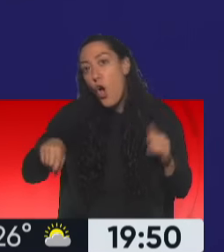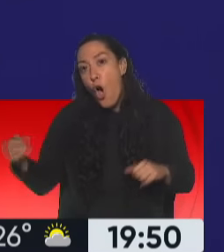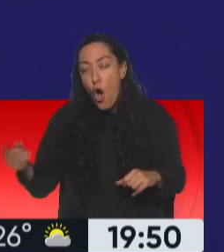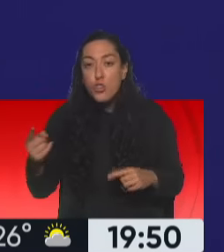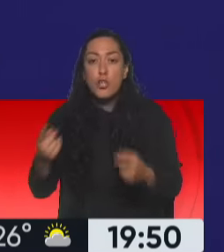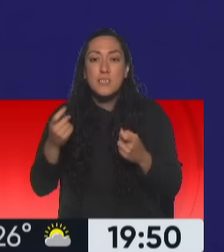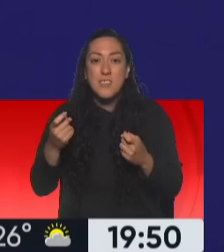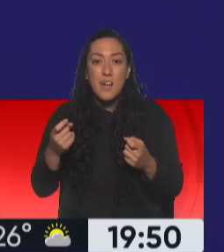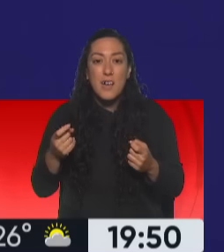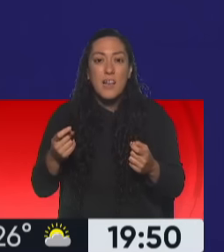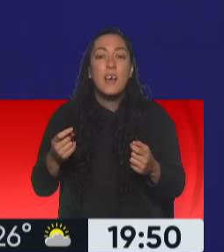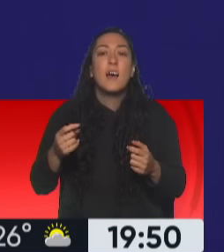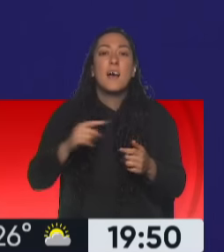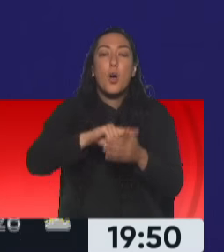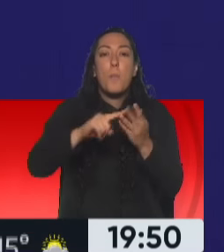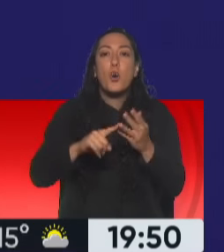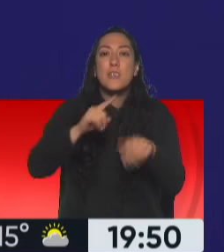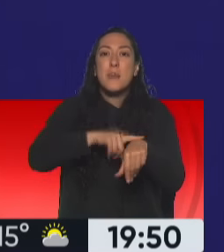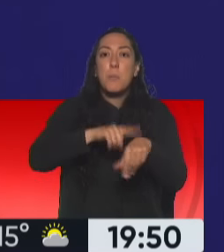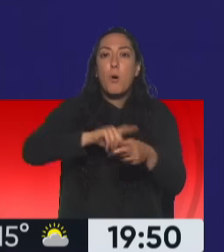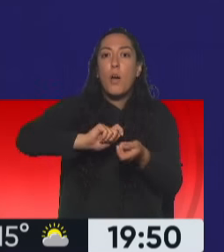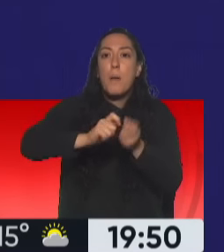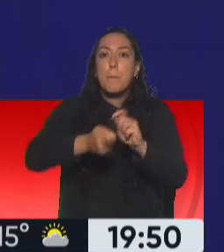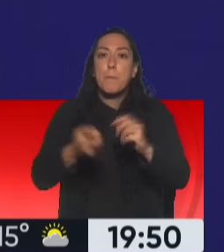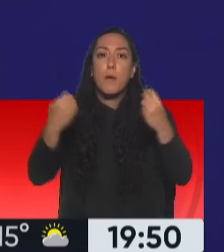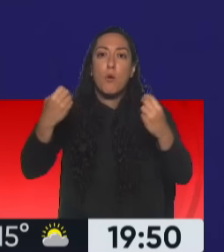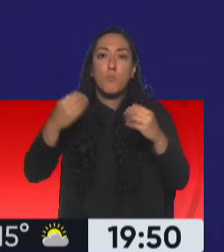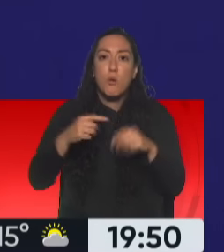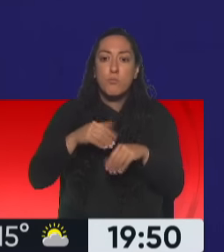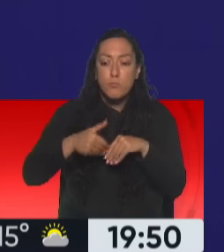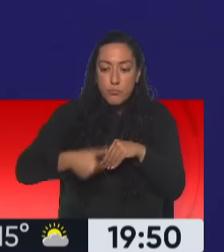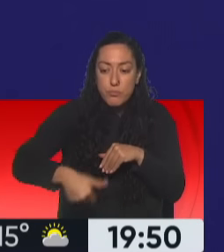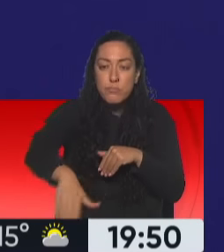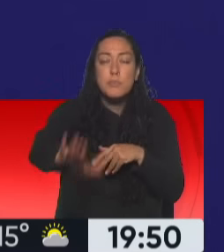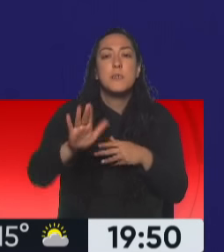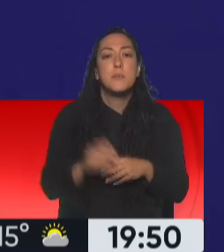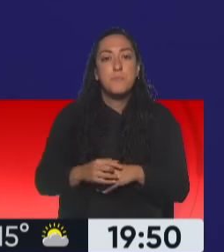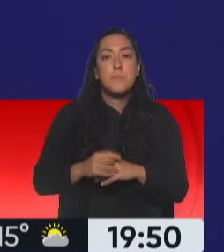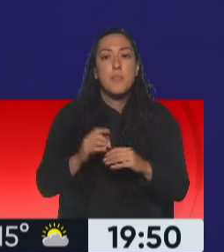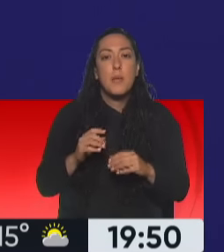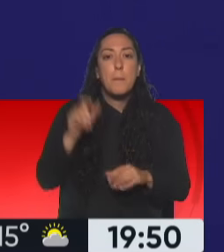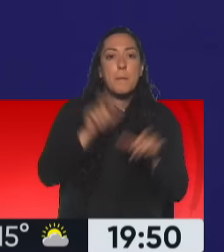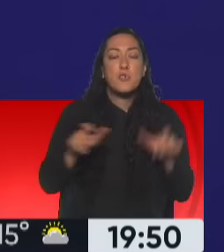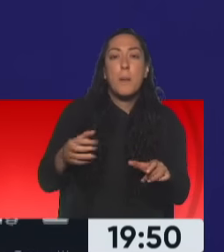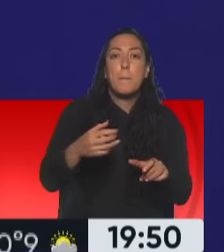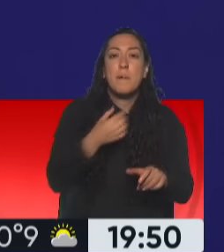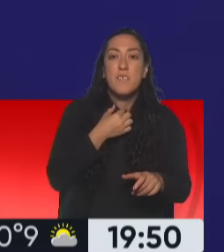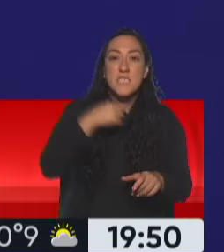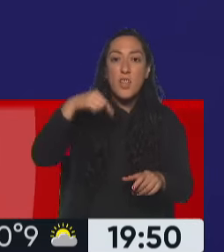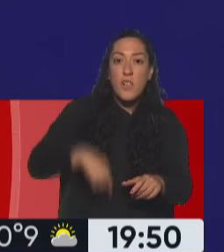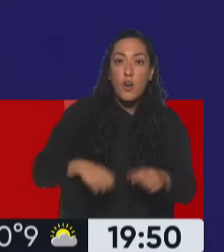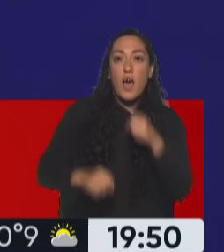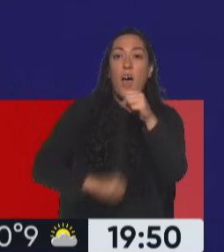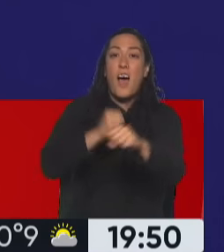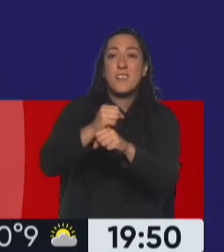los debería saber intertemporalmente. Es decir, tendría que conocer las preferencias de hoy hasta el